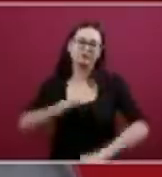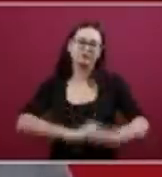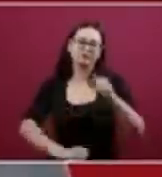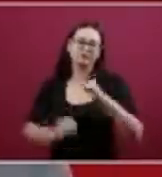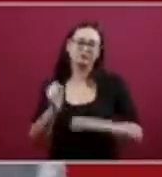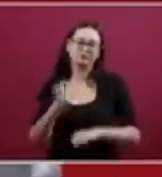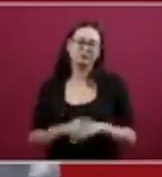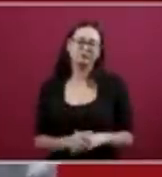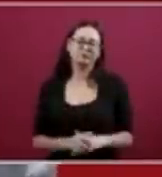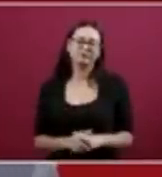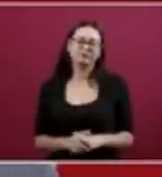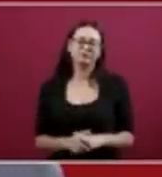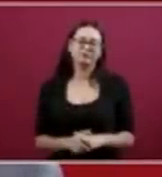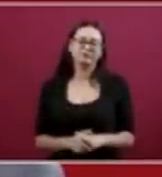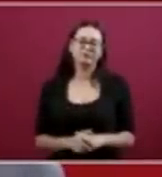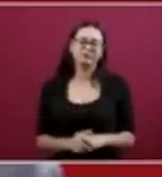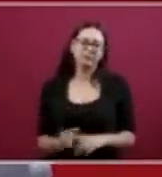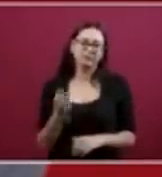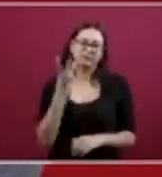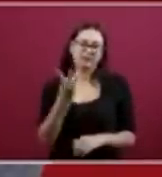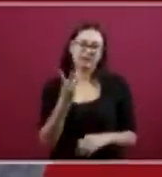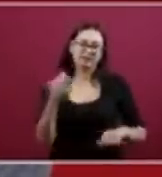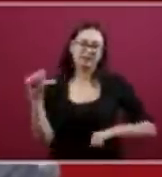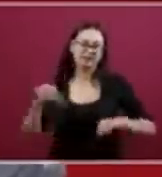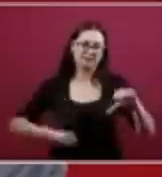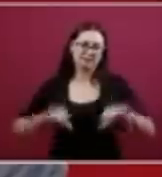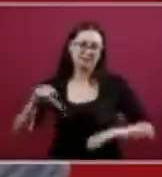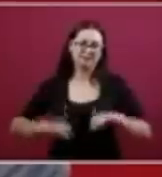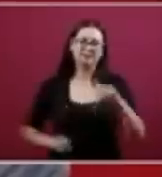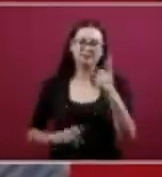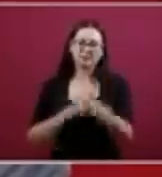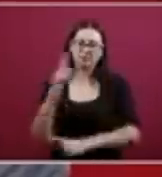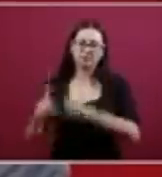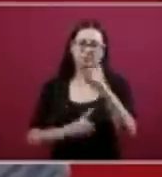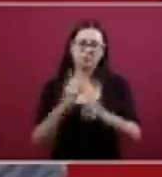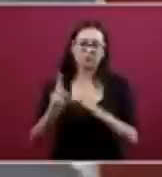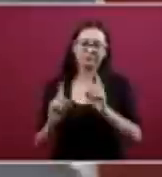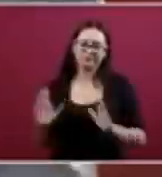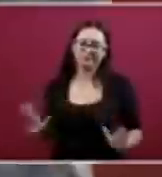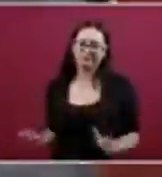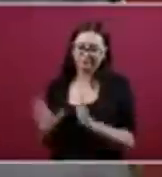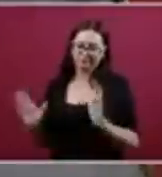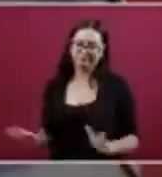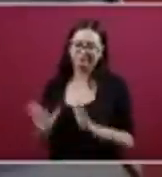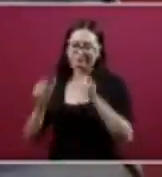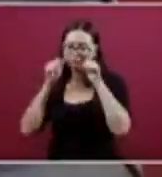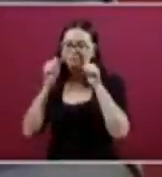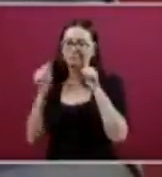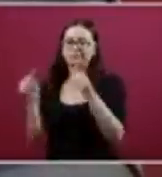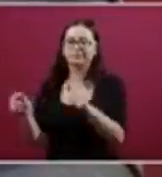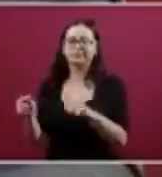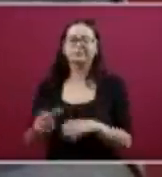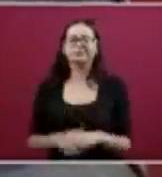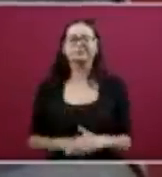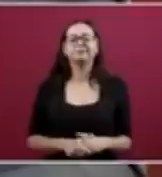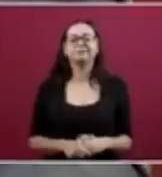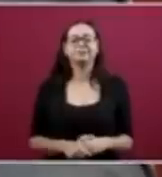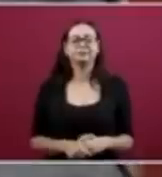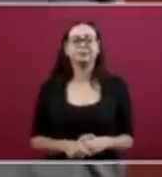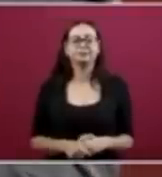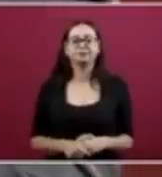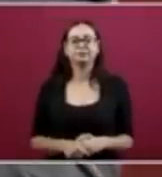Son tres actividades que vamos a darle atención especial.